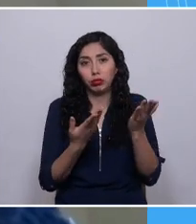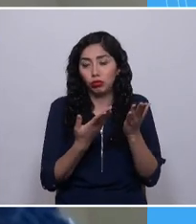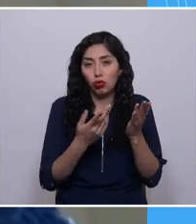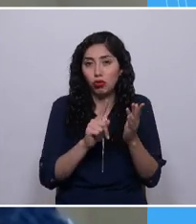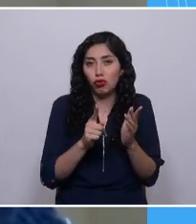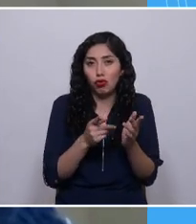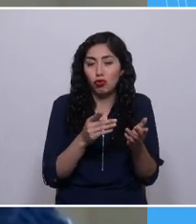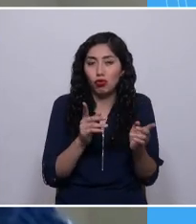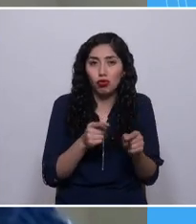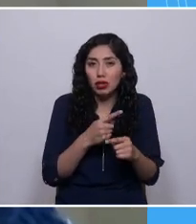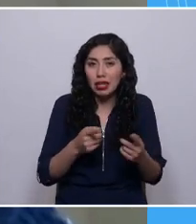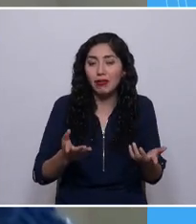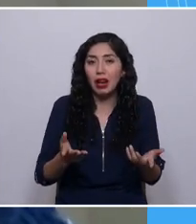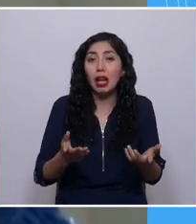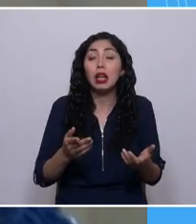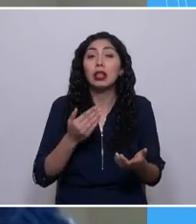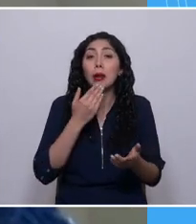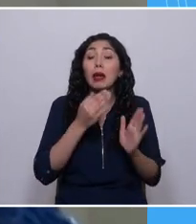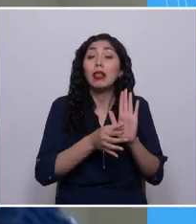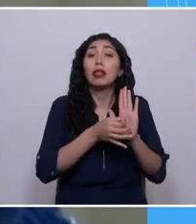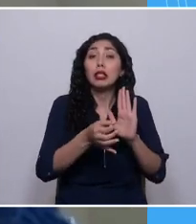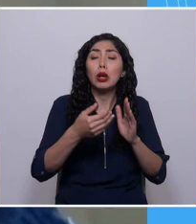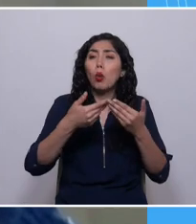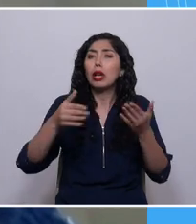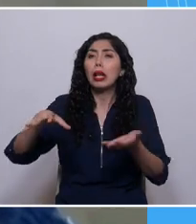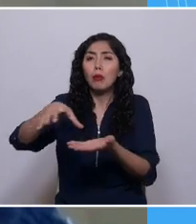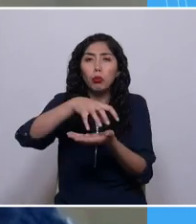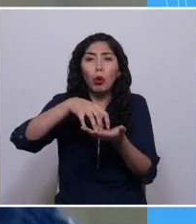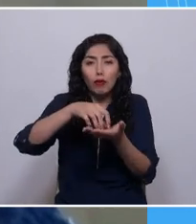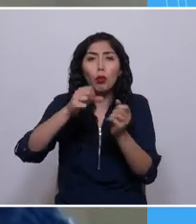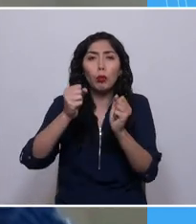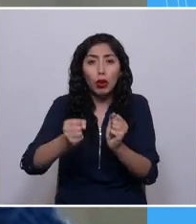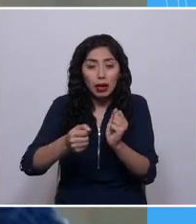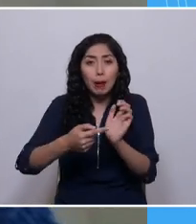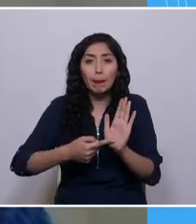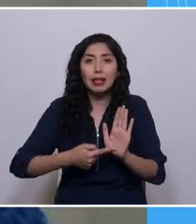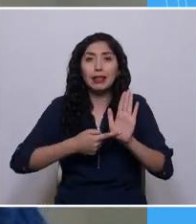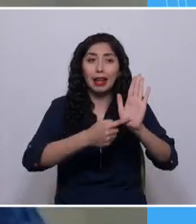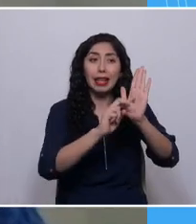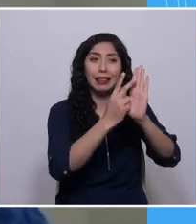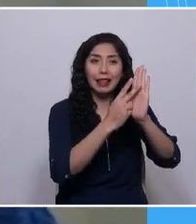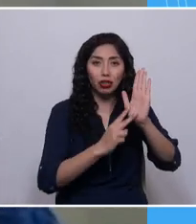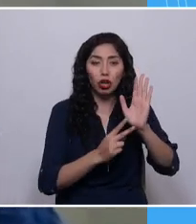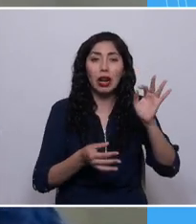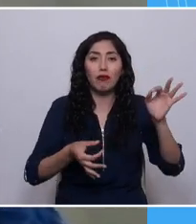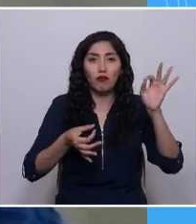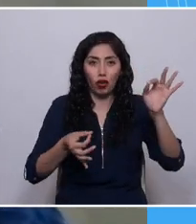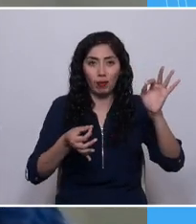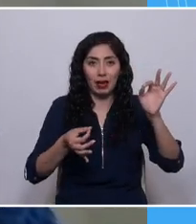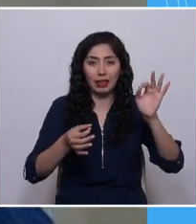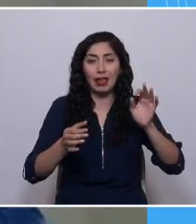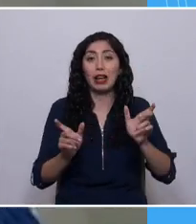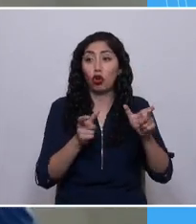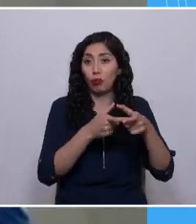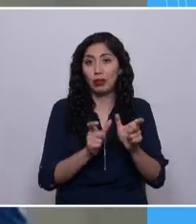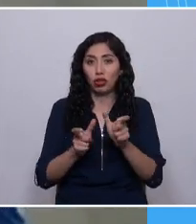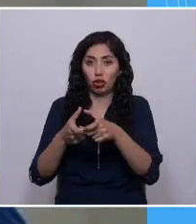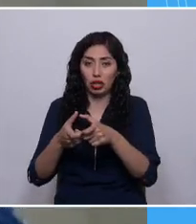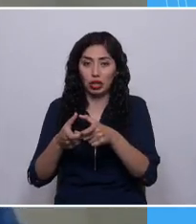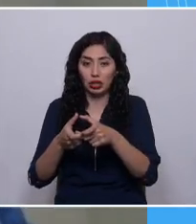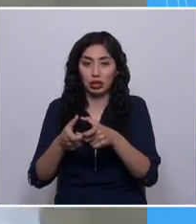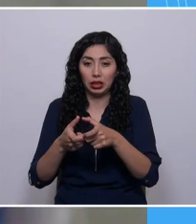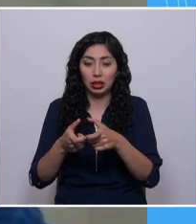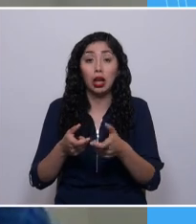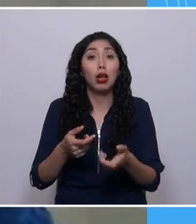base señala que cualquier pueblo o nación podrá presentar indicaciones a los informes de las comisiones. Es decir, que terceros no